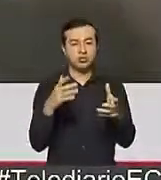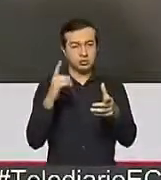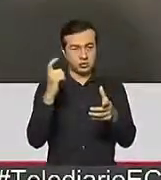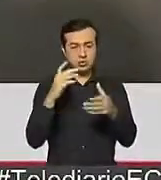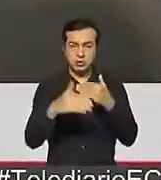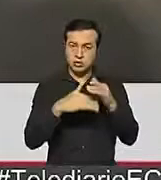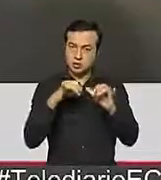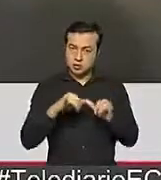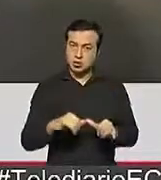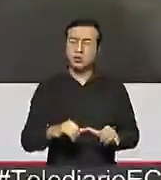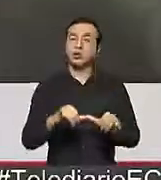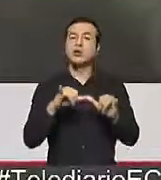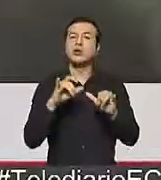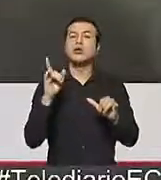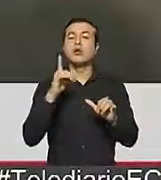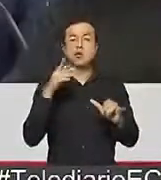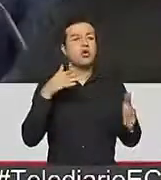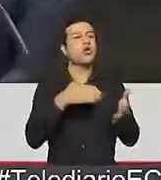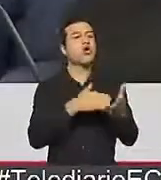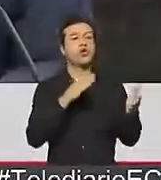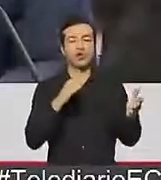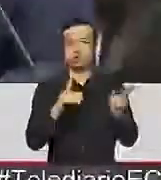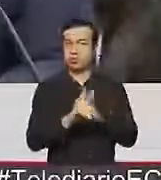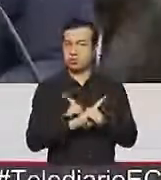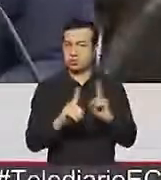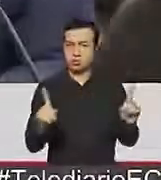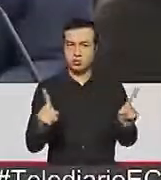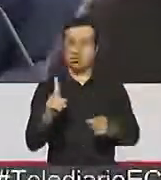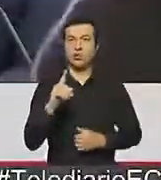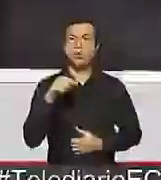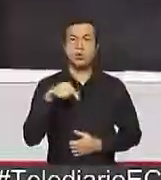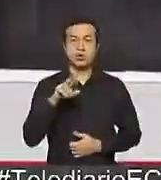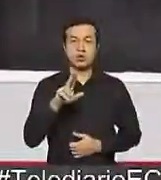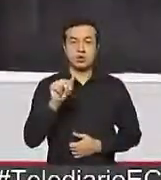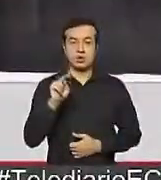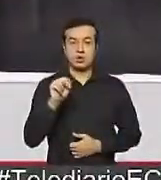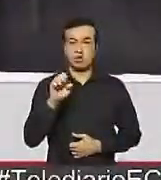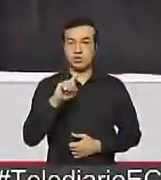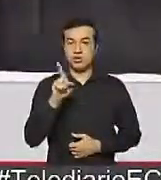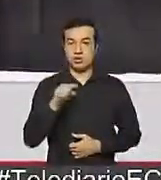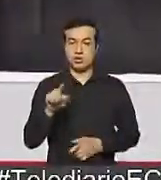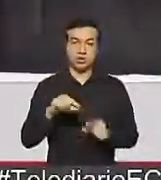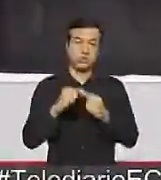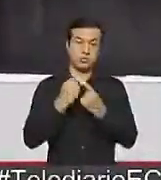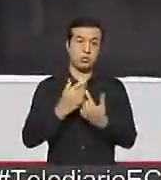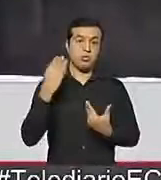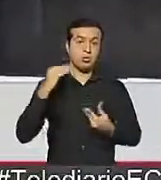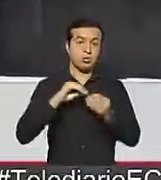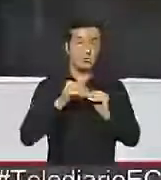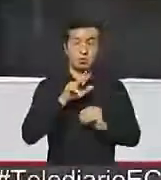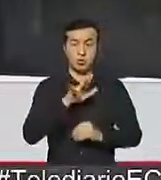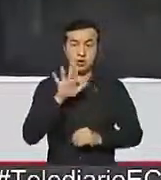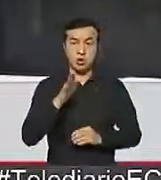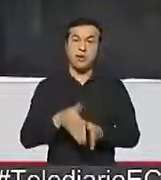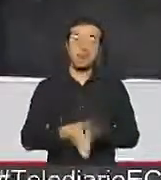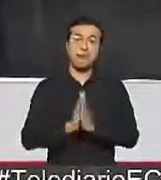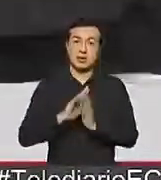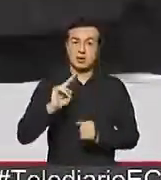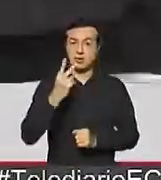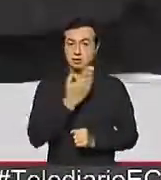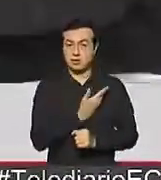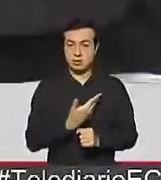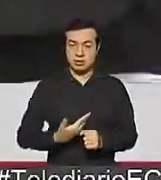continuar, pero debe continuar sin dedicatoria. Julio César Quiñones, de Alianza País, solicitó también la comparecencia de la vicepresidenta del Consejo de